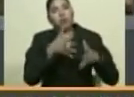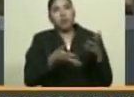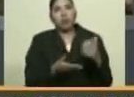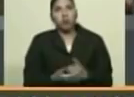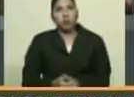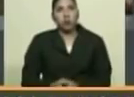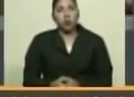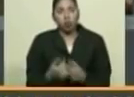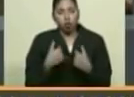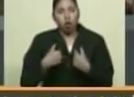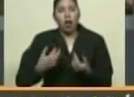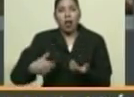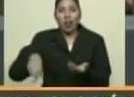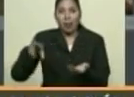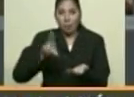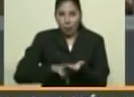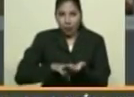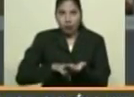lo voy a repetir, perdónenme,